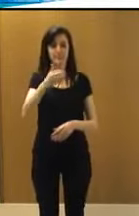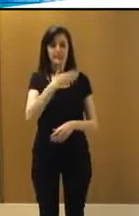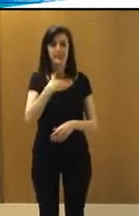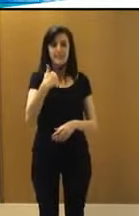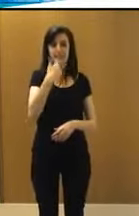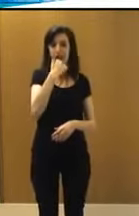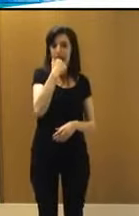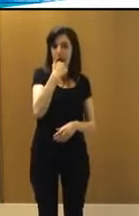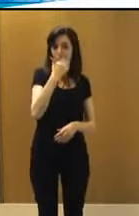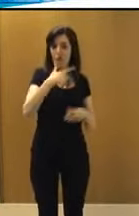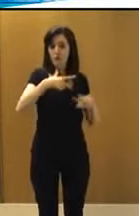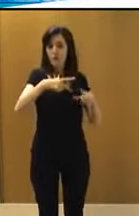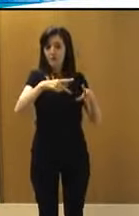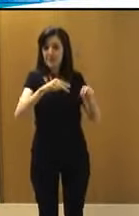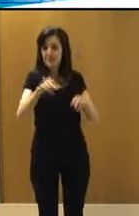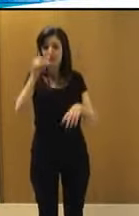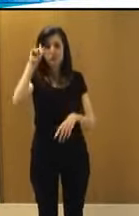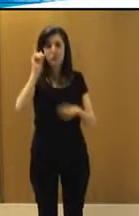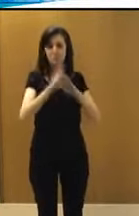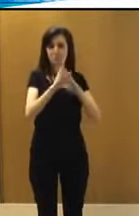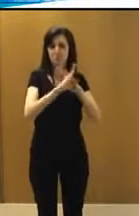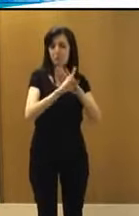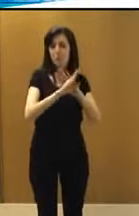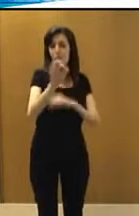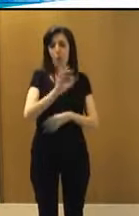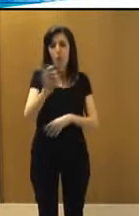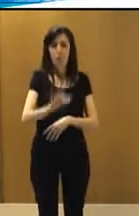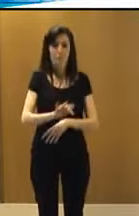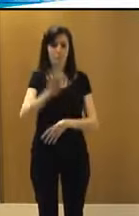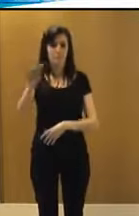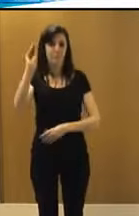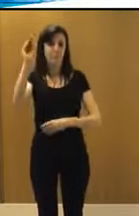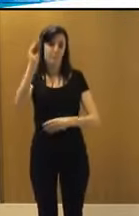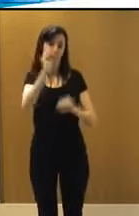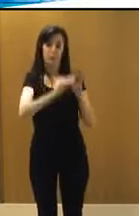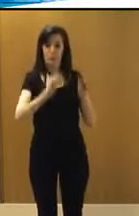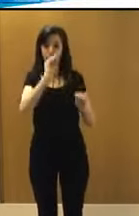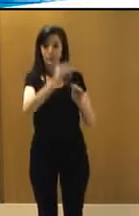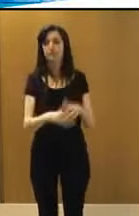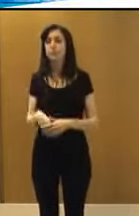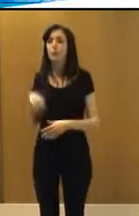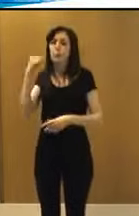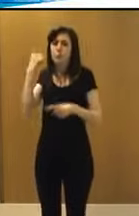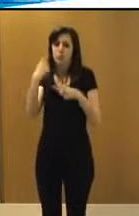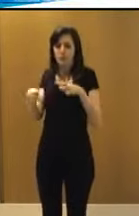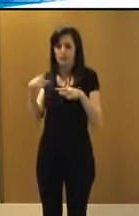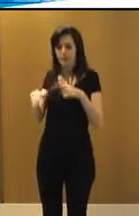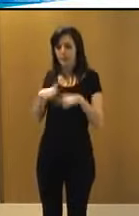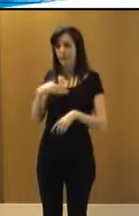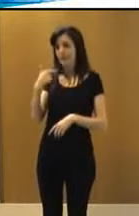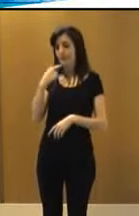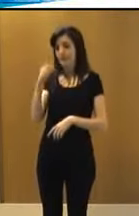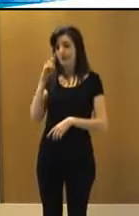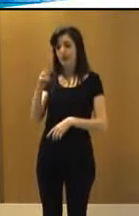Habías dicho que querías decir algo al final, no sé si quieres seguir diciéndolo, pasamos a las preguntas. No, una cosita quiero decir, es